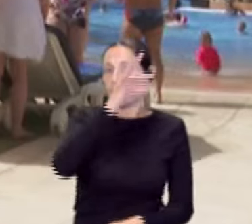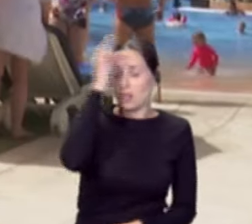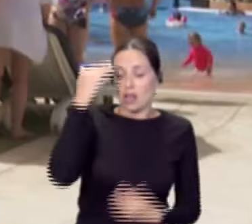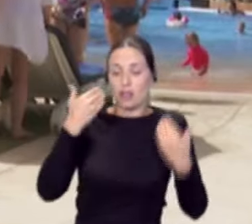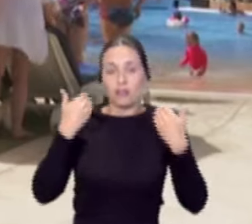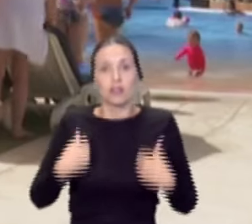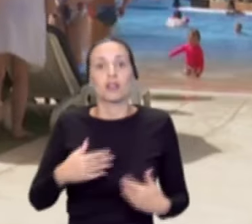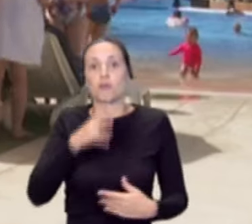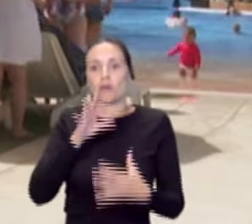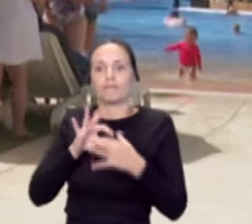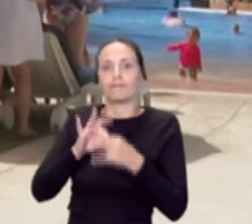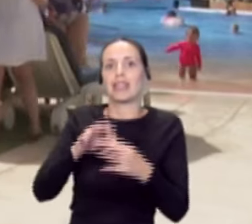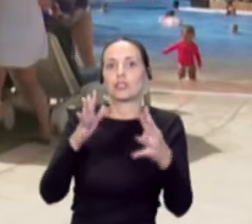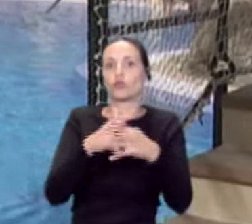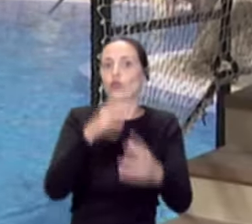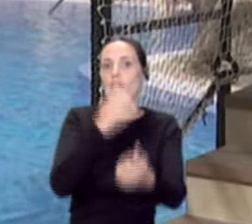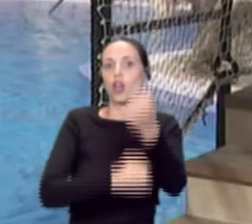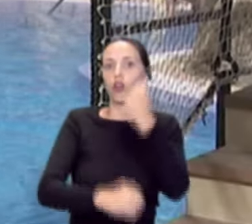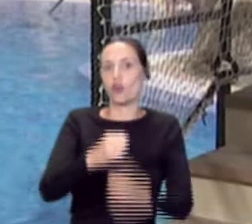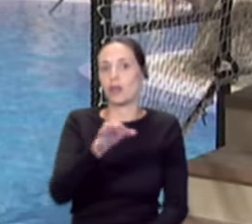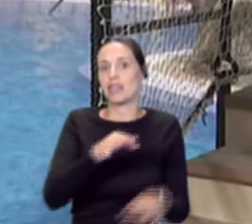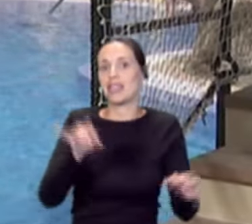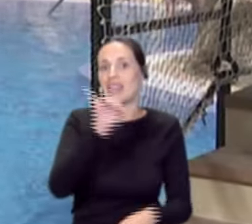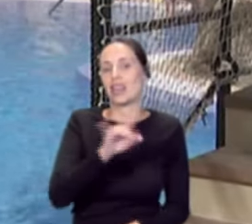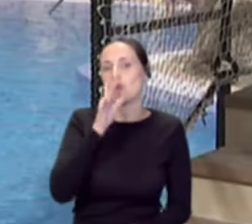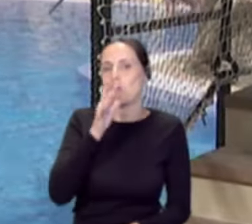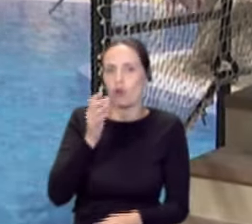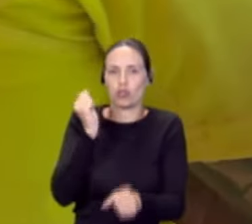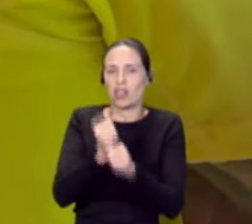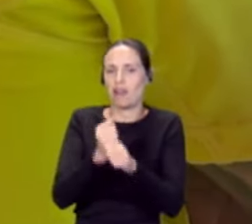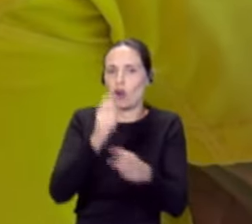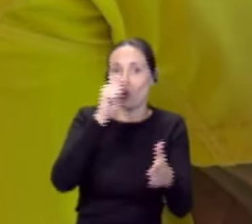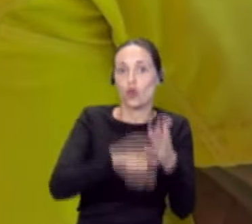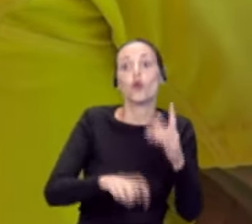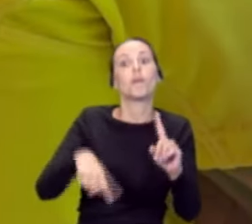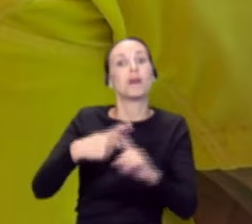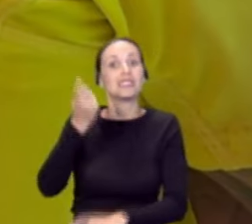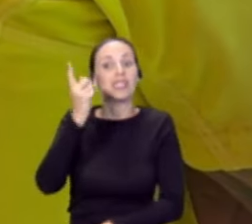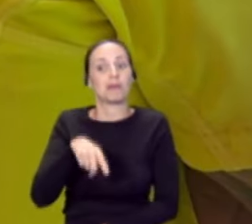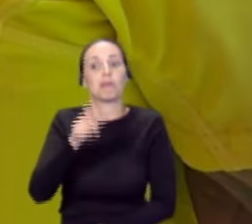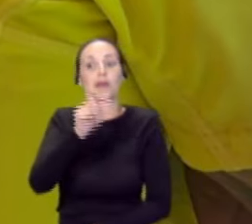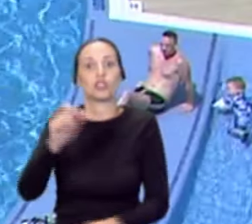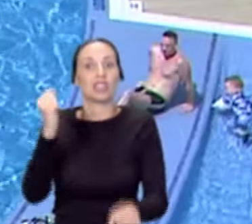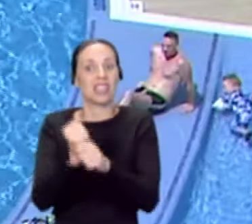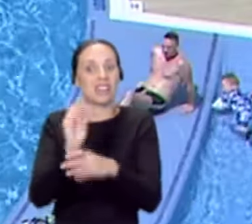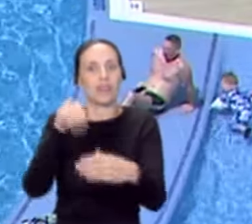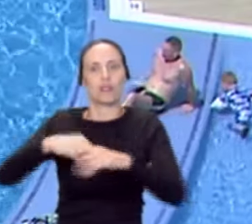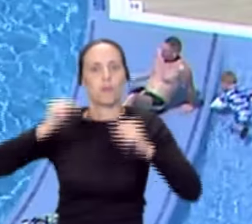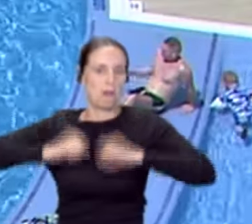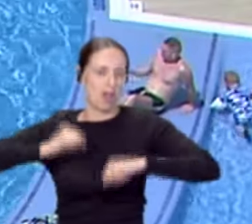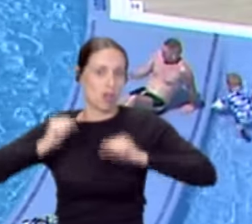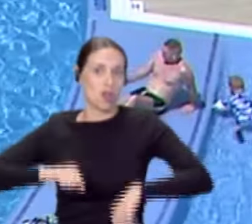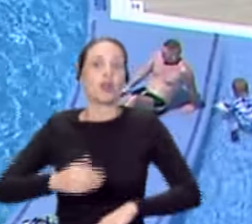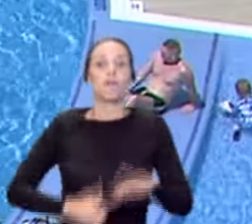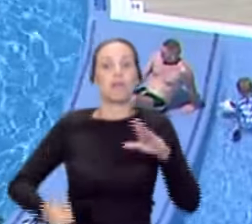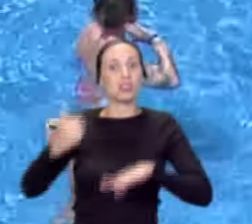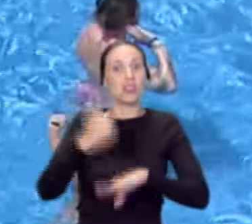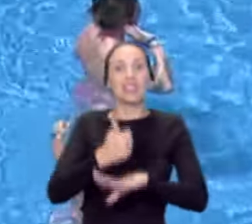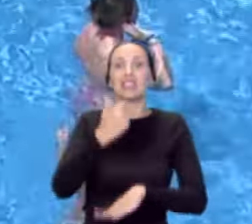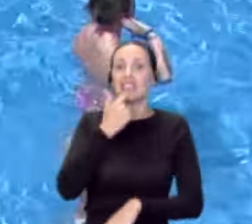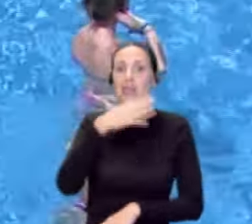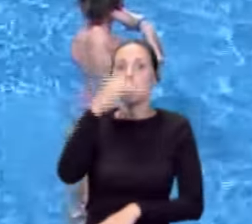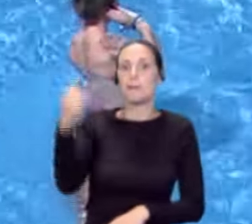del archipiélago, intensiva en mano de obra, pero también a la edad media de la población trabajadora. Según la patronal, las bajas duran